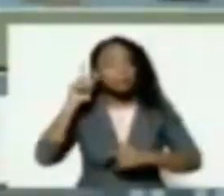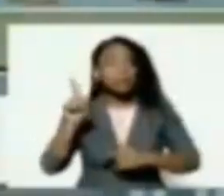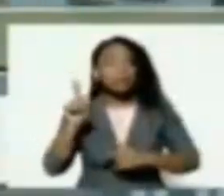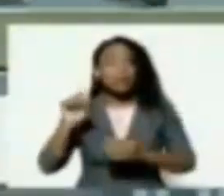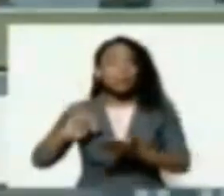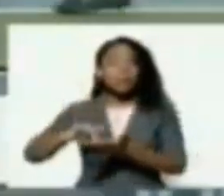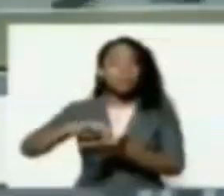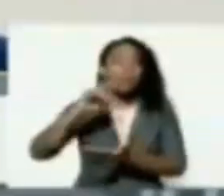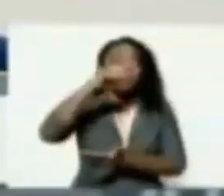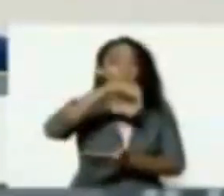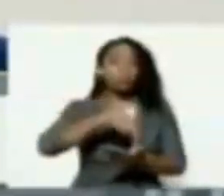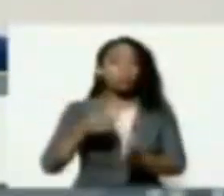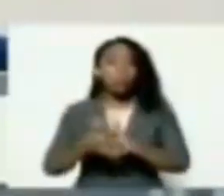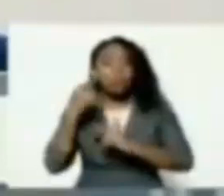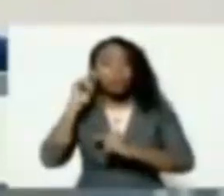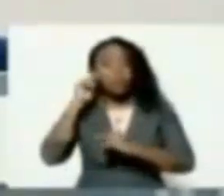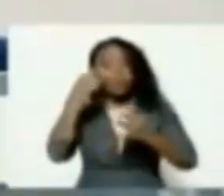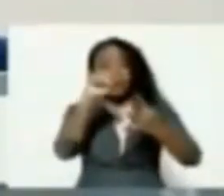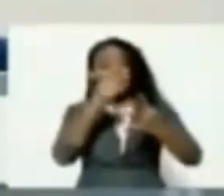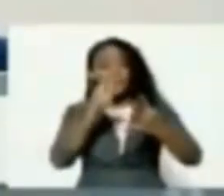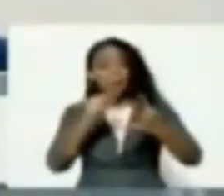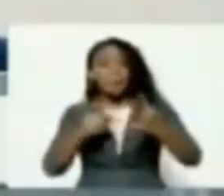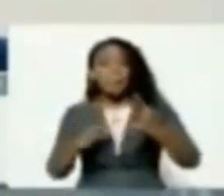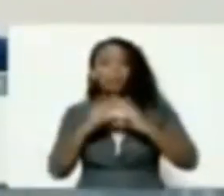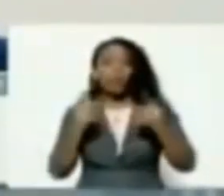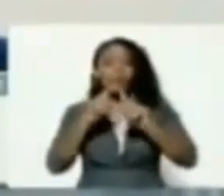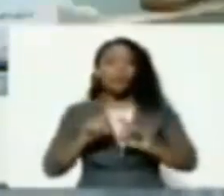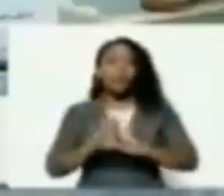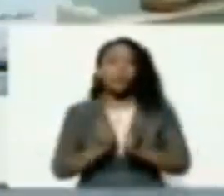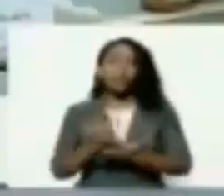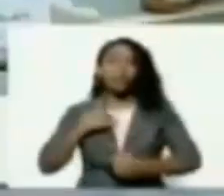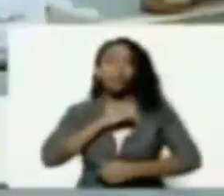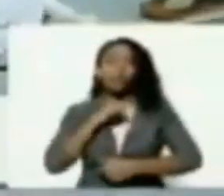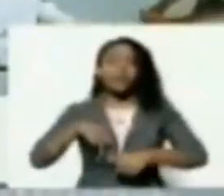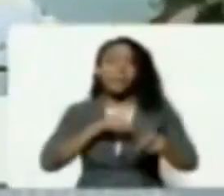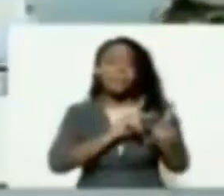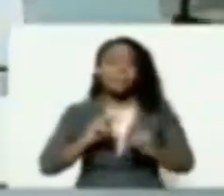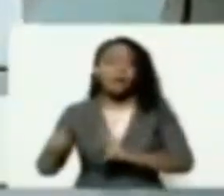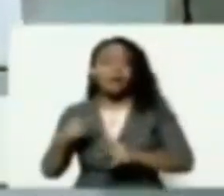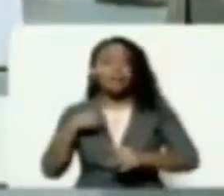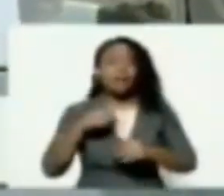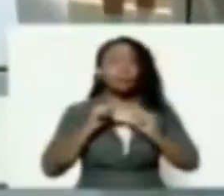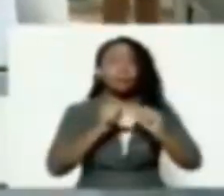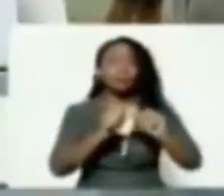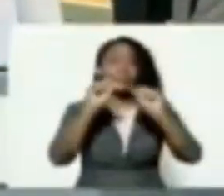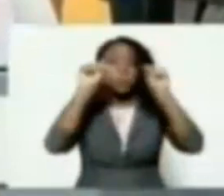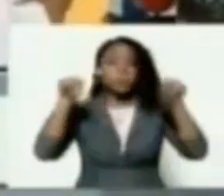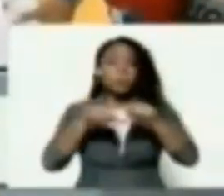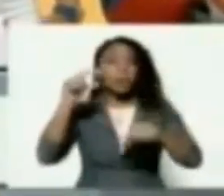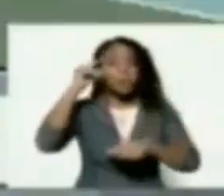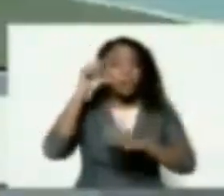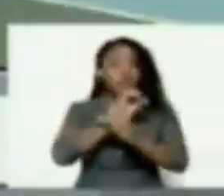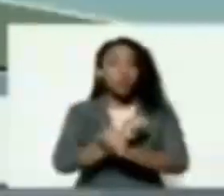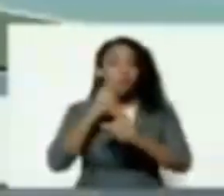alto. Está nuestro hermano Rubén Limardo, que es uno de los mejores parachines del mundo. Y bueno, nosotros vamos a hacer este plan que va a, bueno, hacer un plan permanente sistemático de día y de noche en el